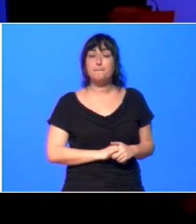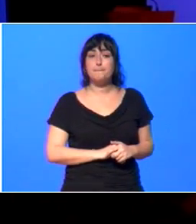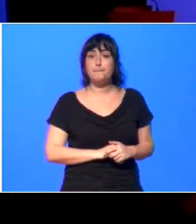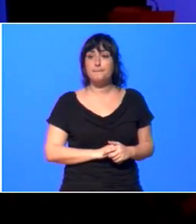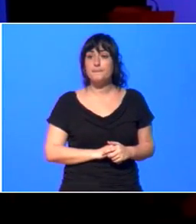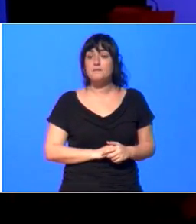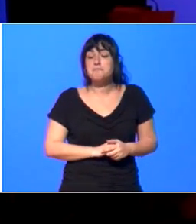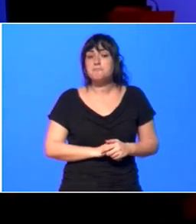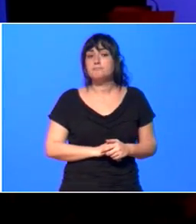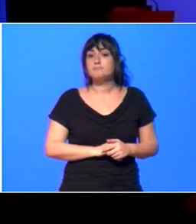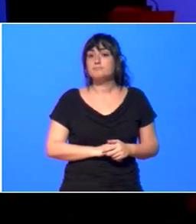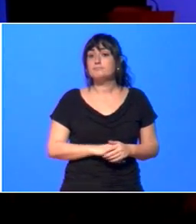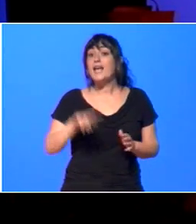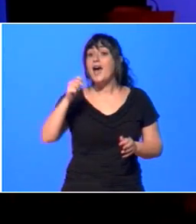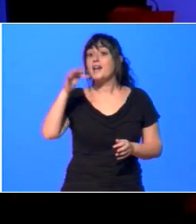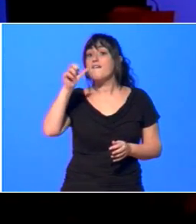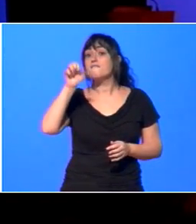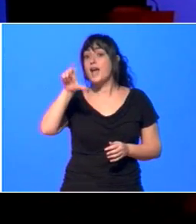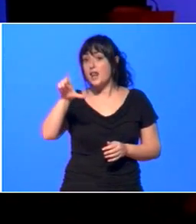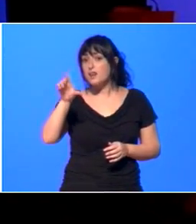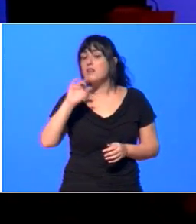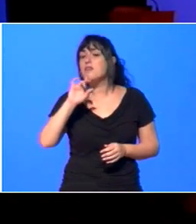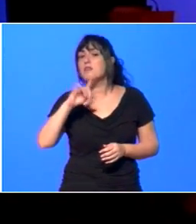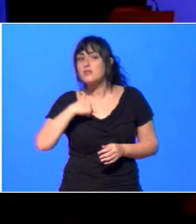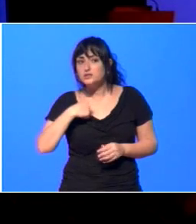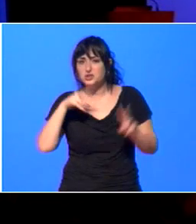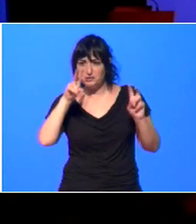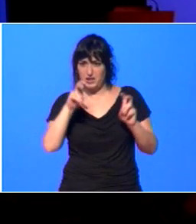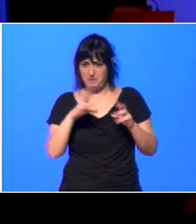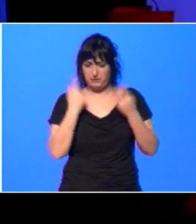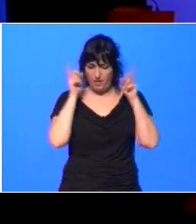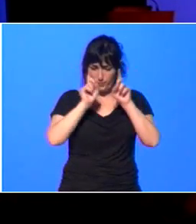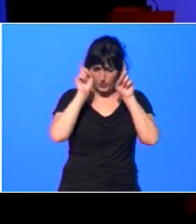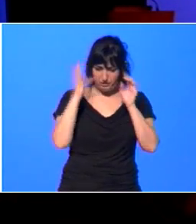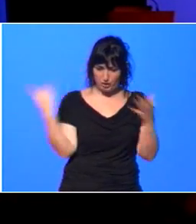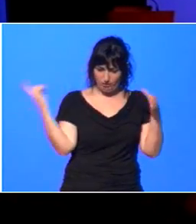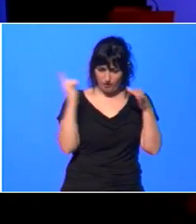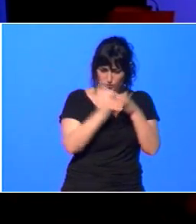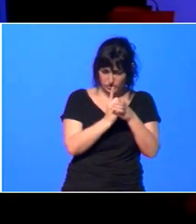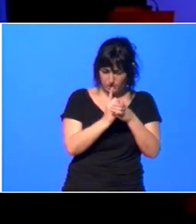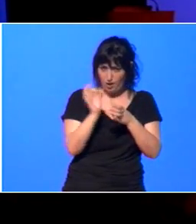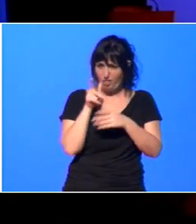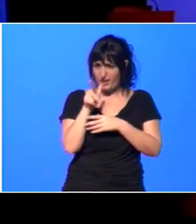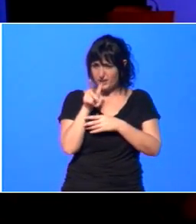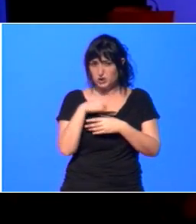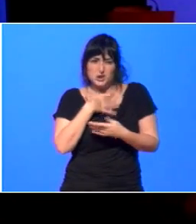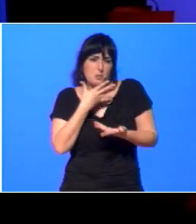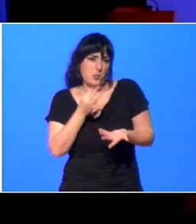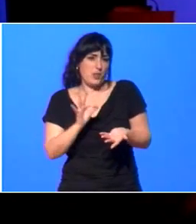nos ha dicho Rafael que esto de la educación inclusiva y esto de los derechos es interpretable.